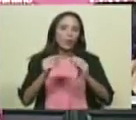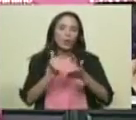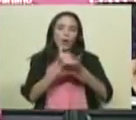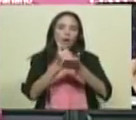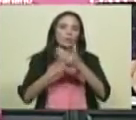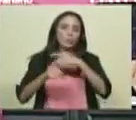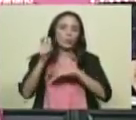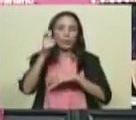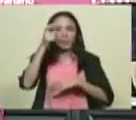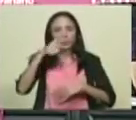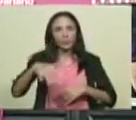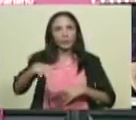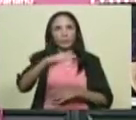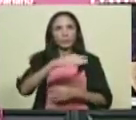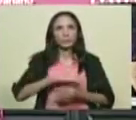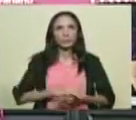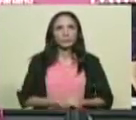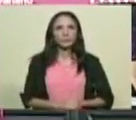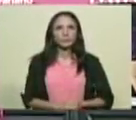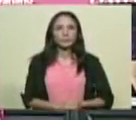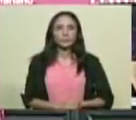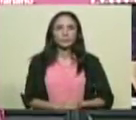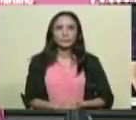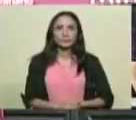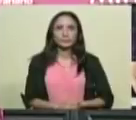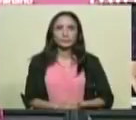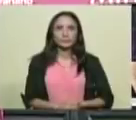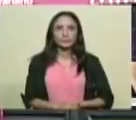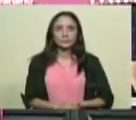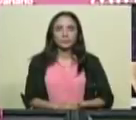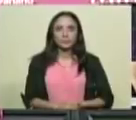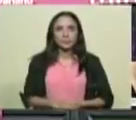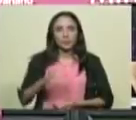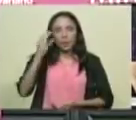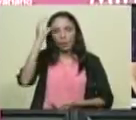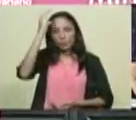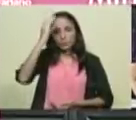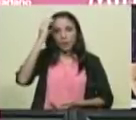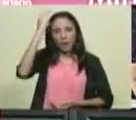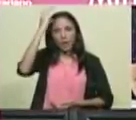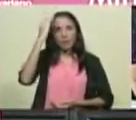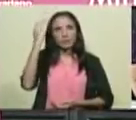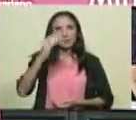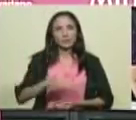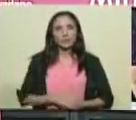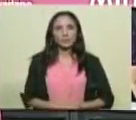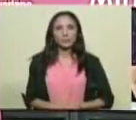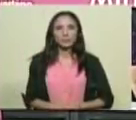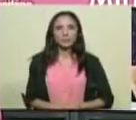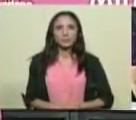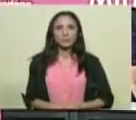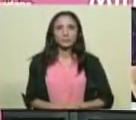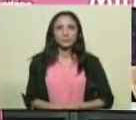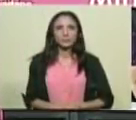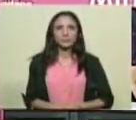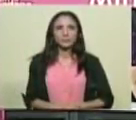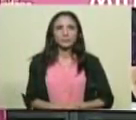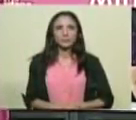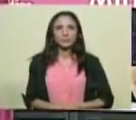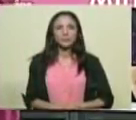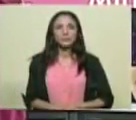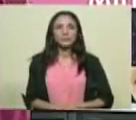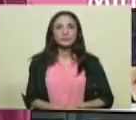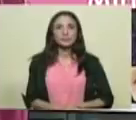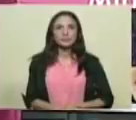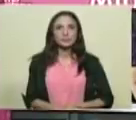Dios rogando y con el mazo dando, la conciencia creando y Maduro protegiendo a la mujer